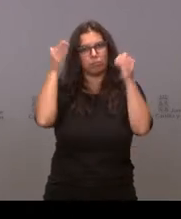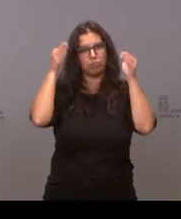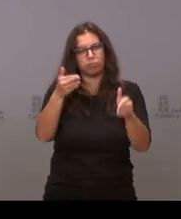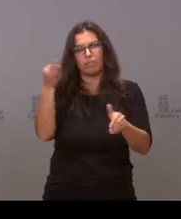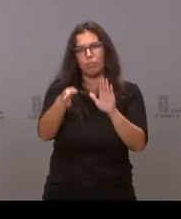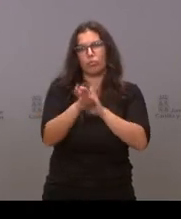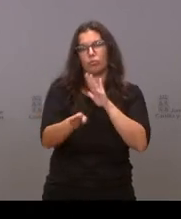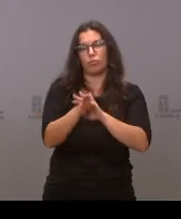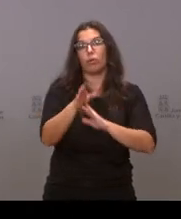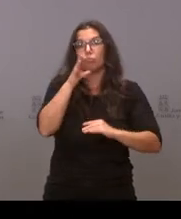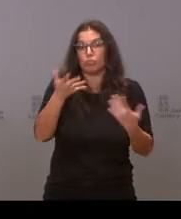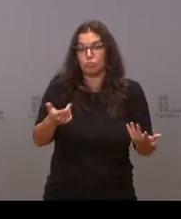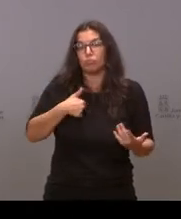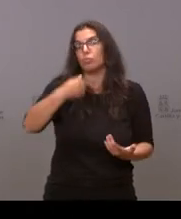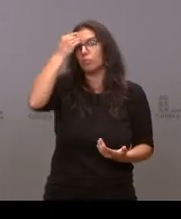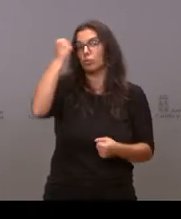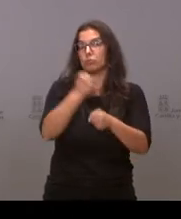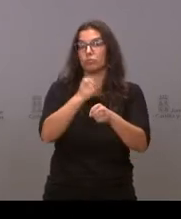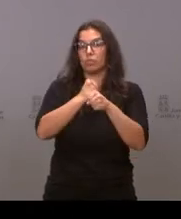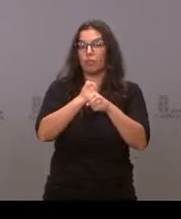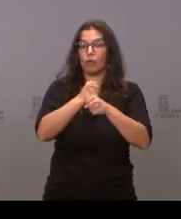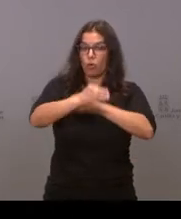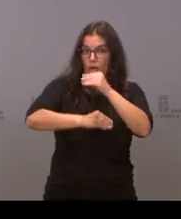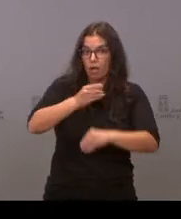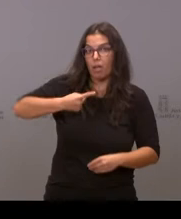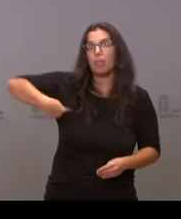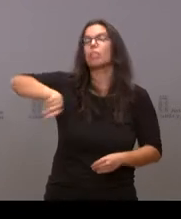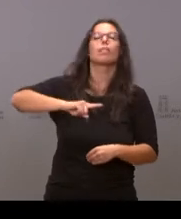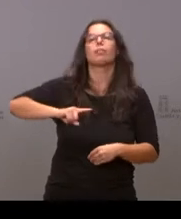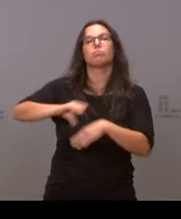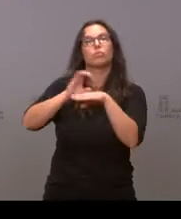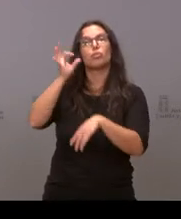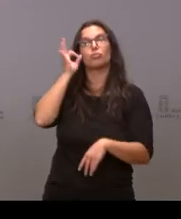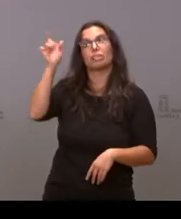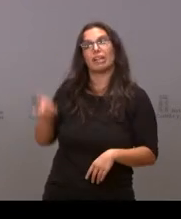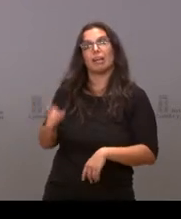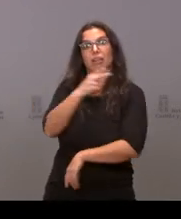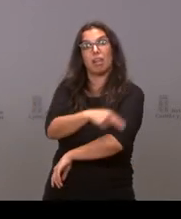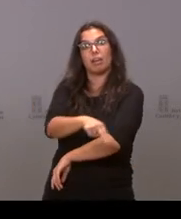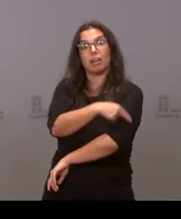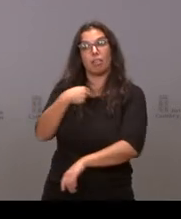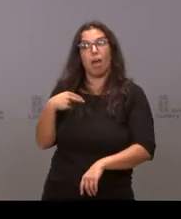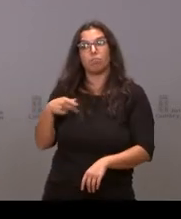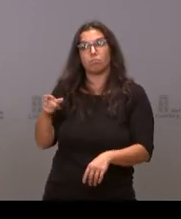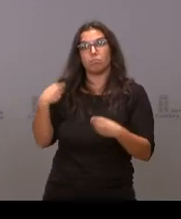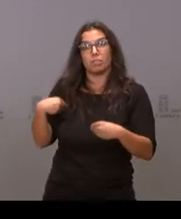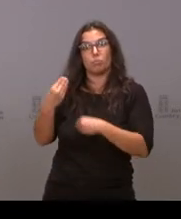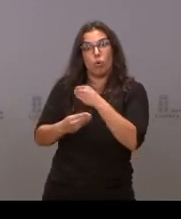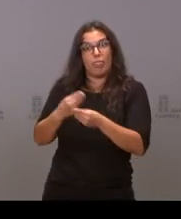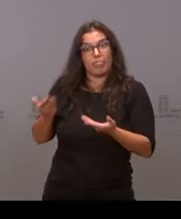por tanto yo creo que el trabajo que está realizando la consejera de sanidad es lo que bueno